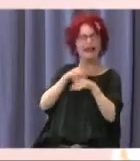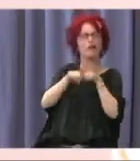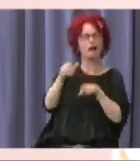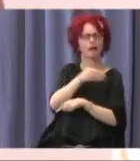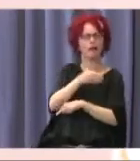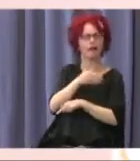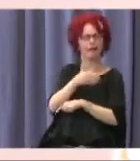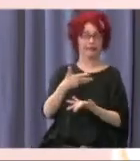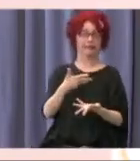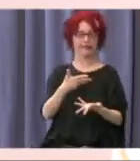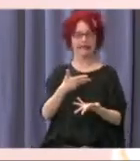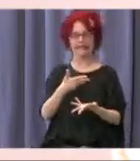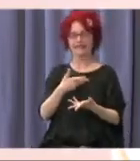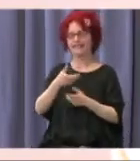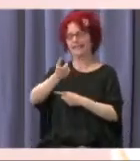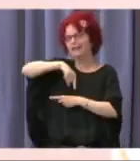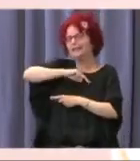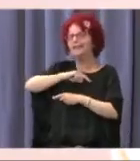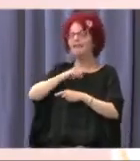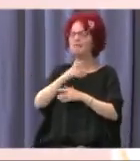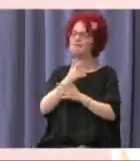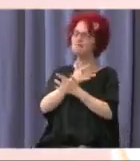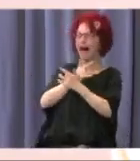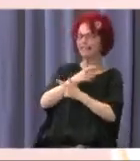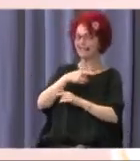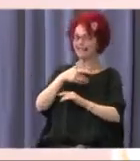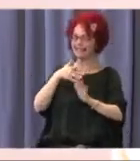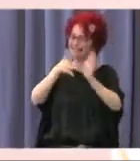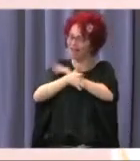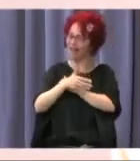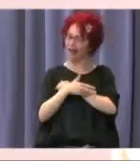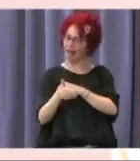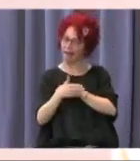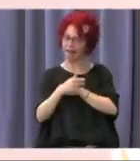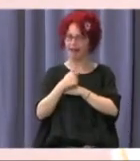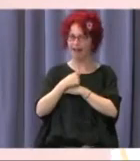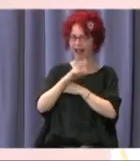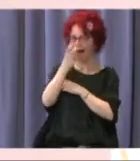rápidamente una mujer cotilla, con la bata, con los rulos,